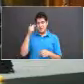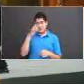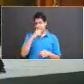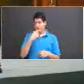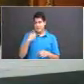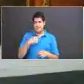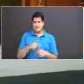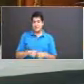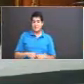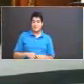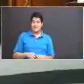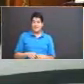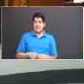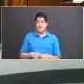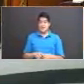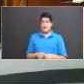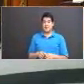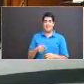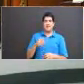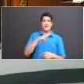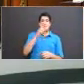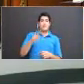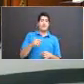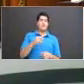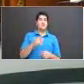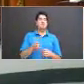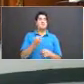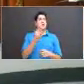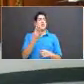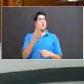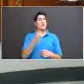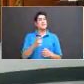¿Qué hermanas se estudiaron en el Instituto Belén?